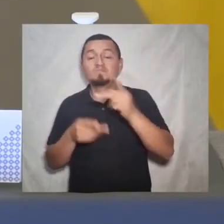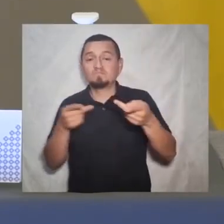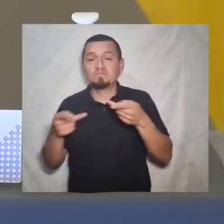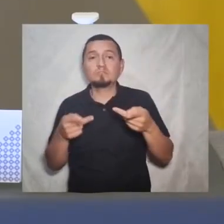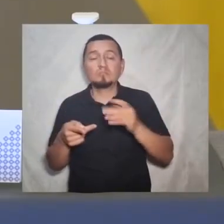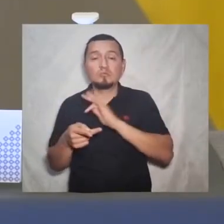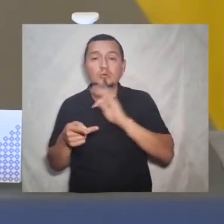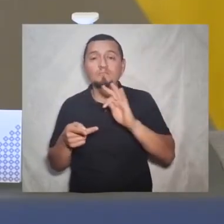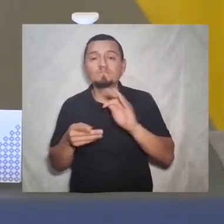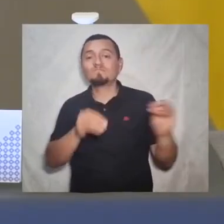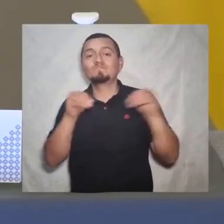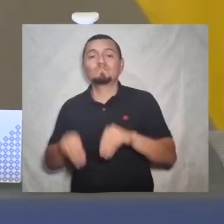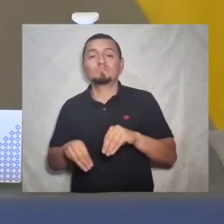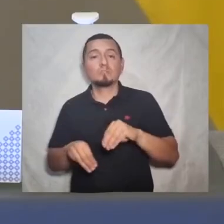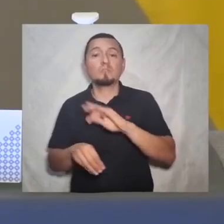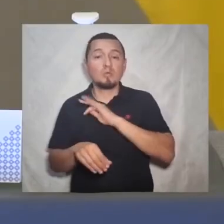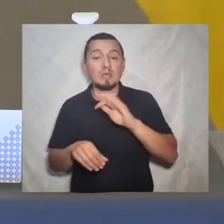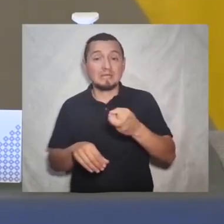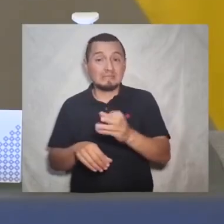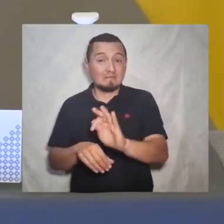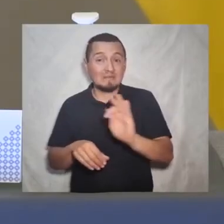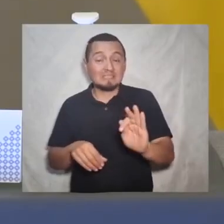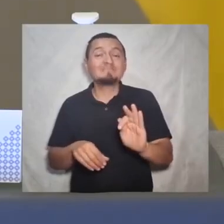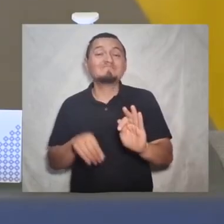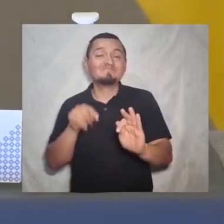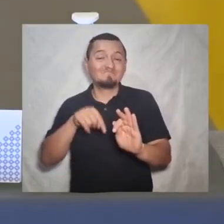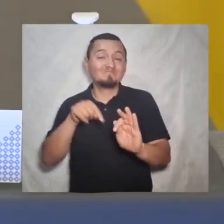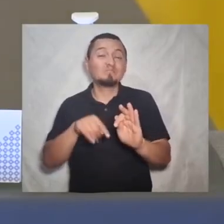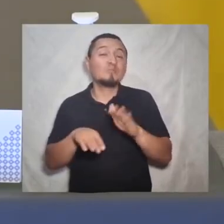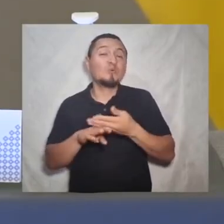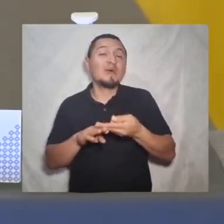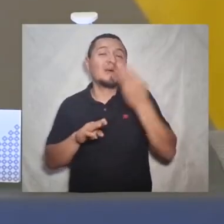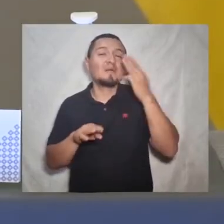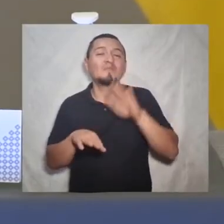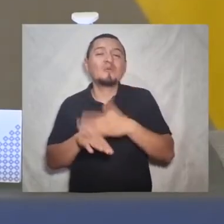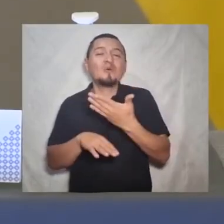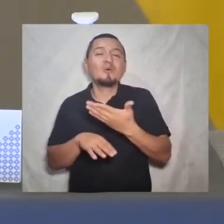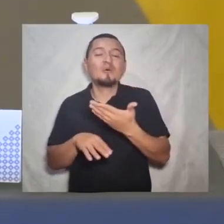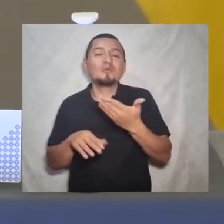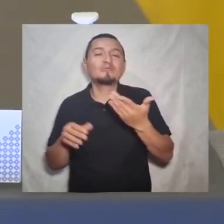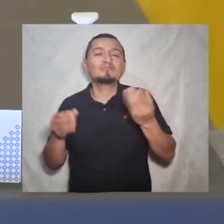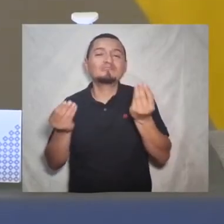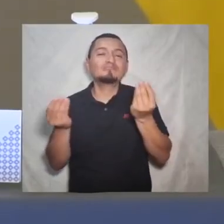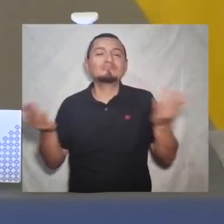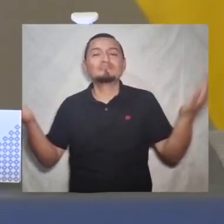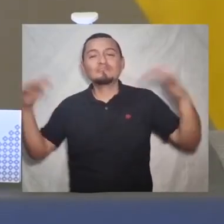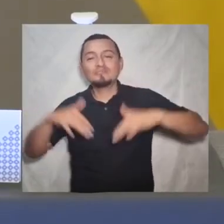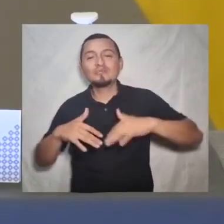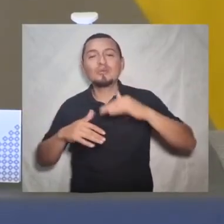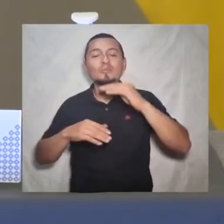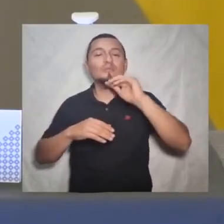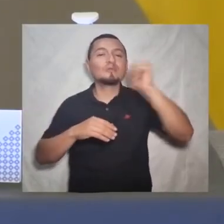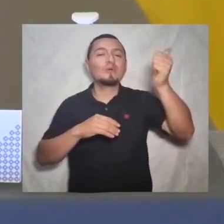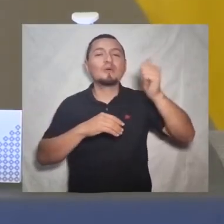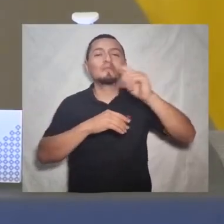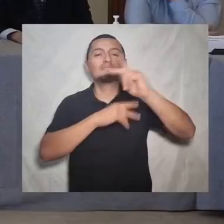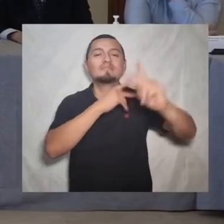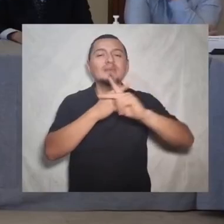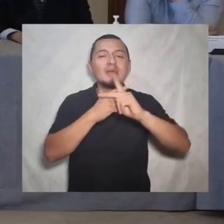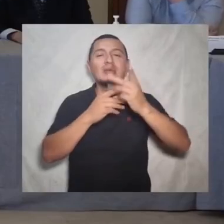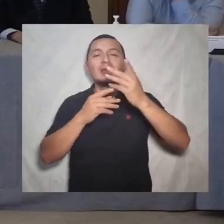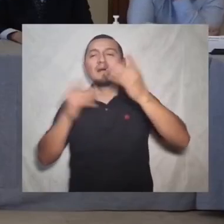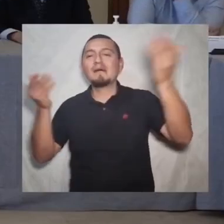mandatario de Jalisco pretende catapultarse y en la que tratará de involucrar a otros gobiernos estatales para promoverse